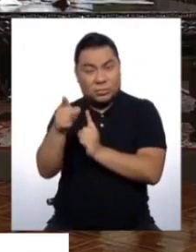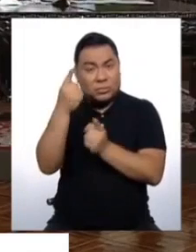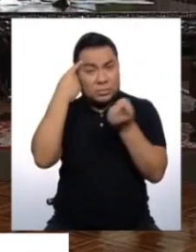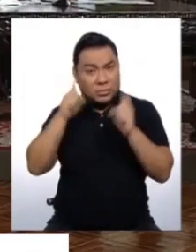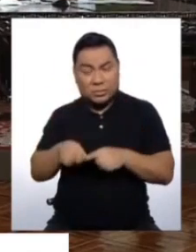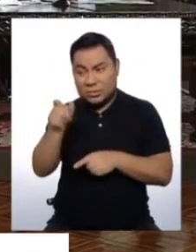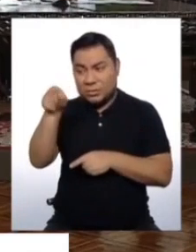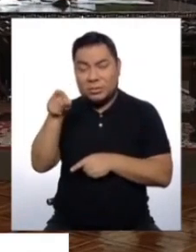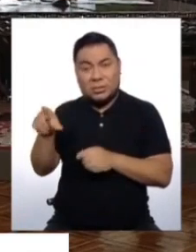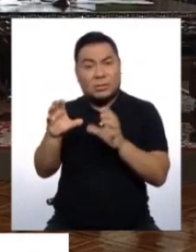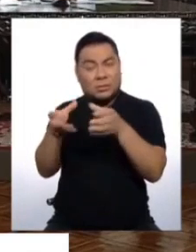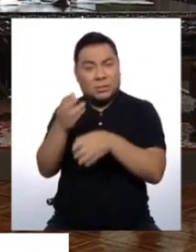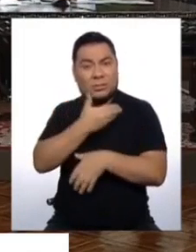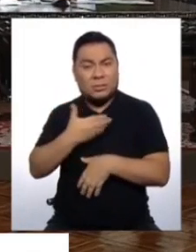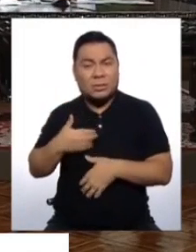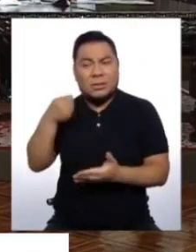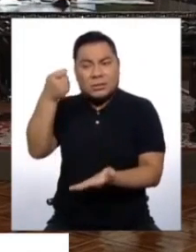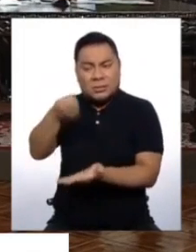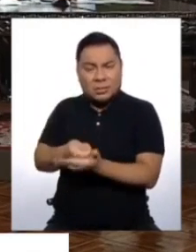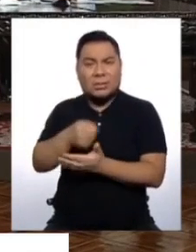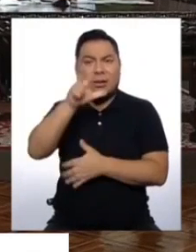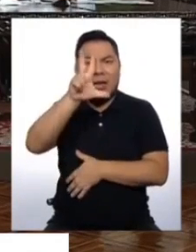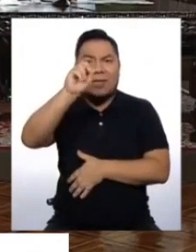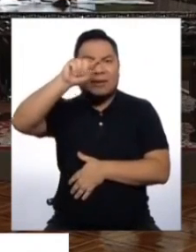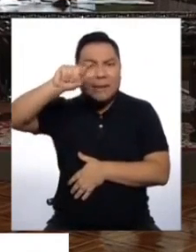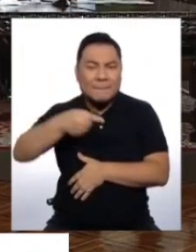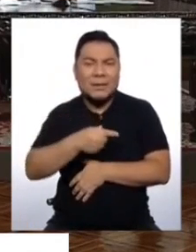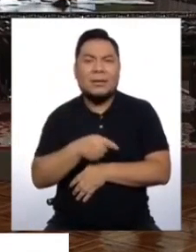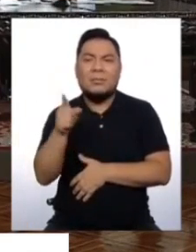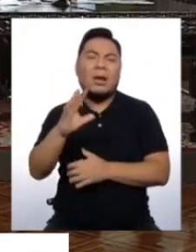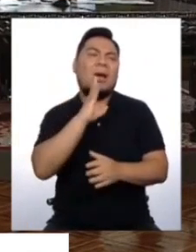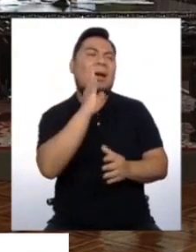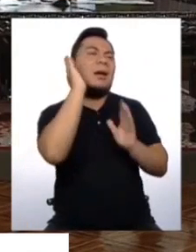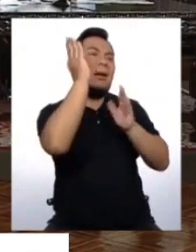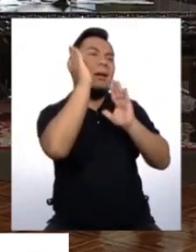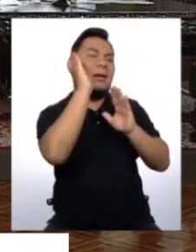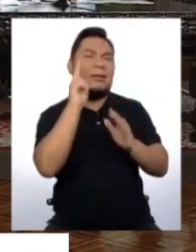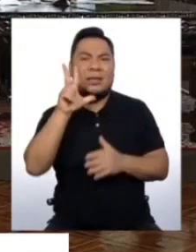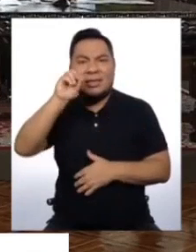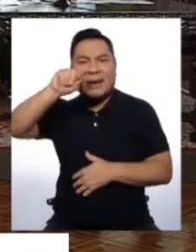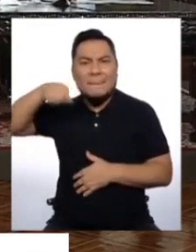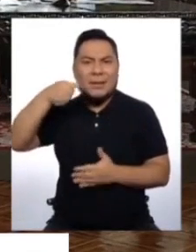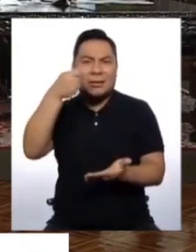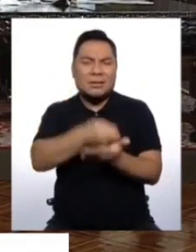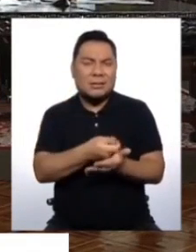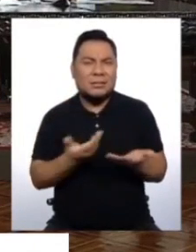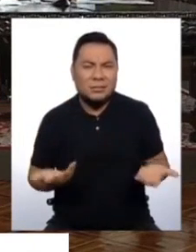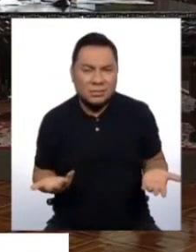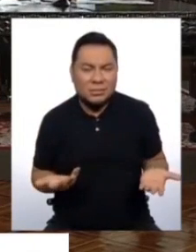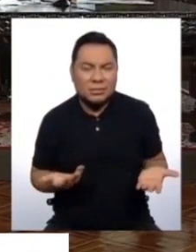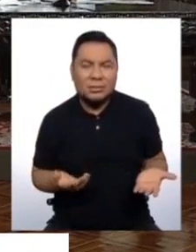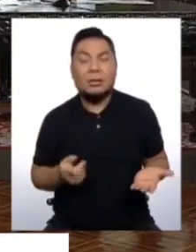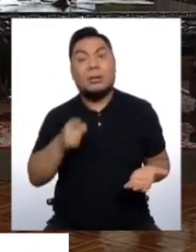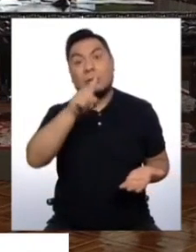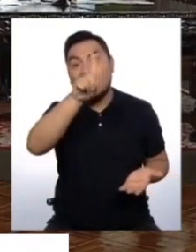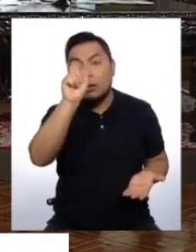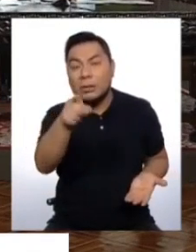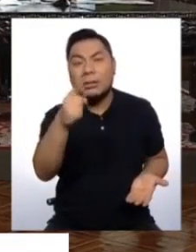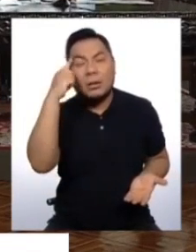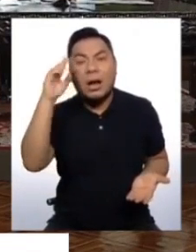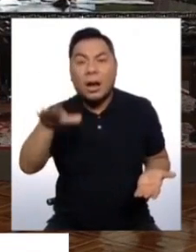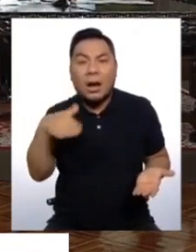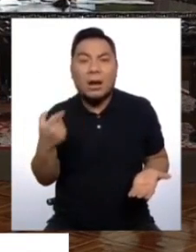acuerdo que el sector público pague 30.000 soles por una charla motivacional? Por cierto, ¿habrá alguna medida